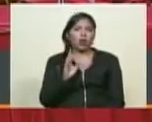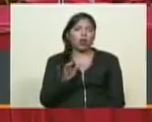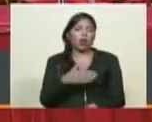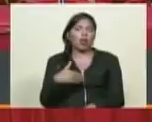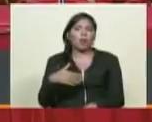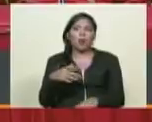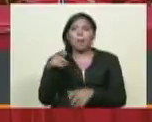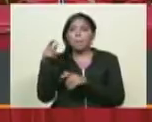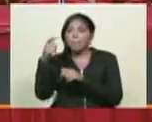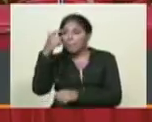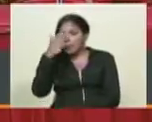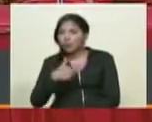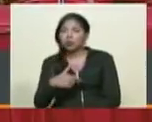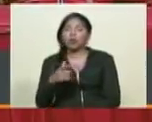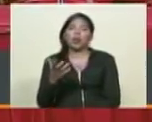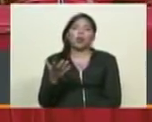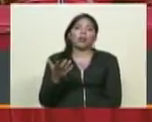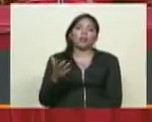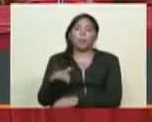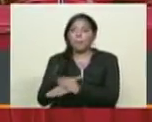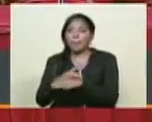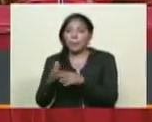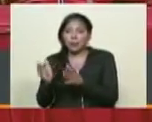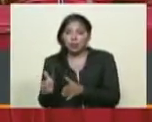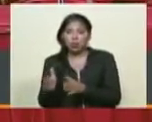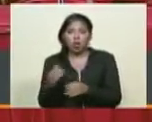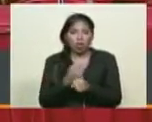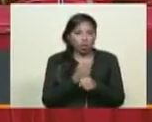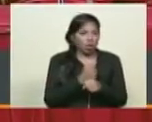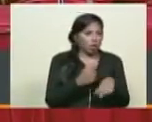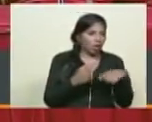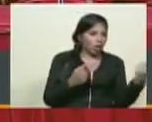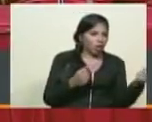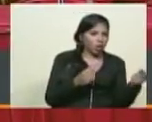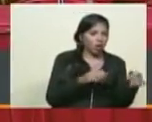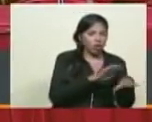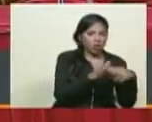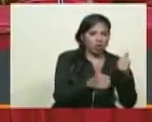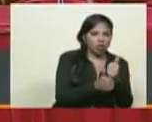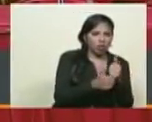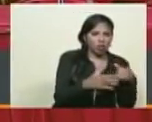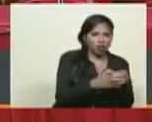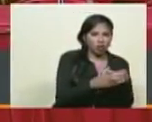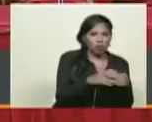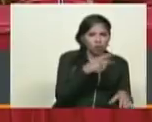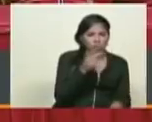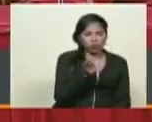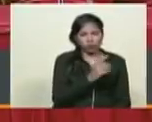bueno, puedan dedicarse a una de las dos cosas. Y en el estado de Anzoátegui específicamente,